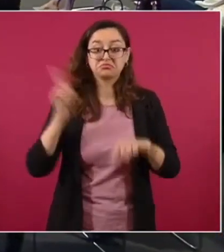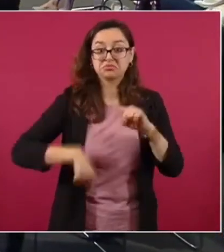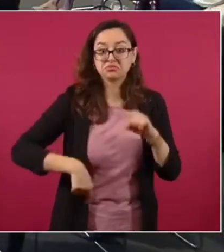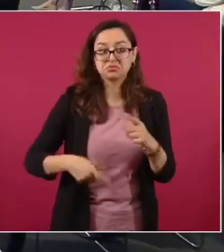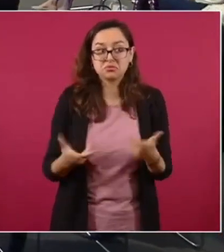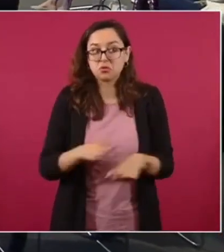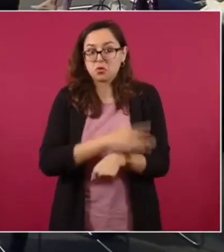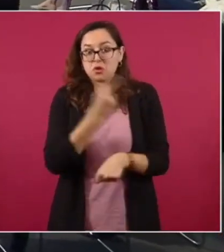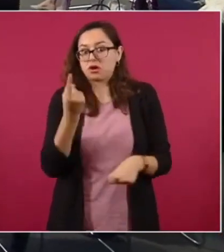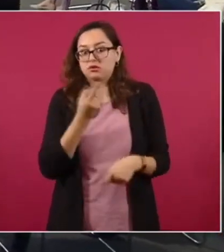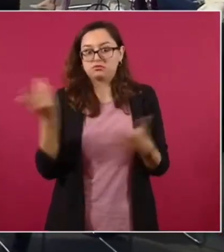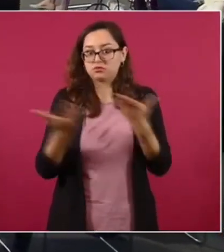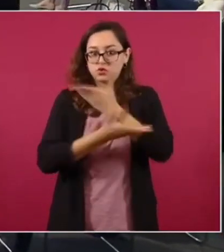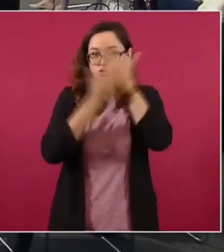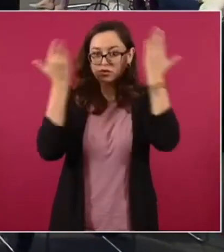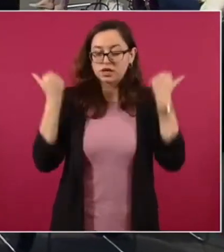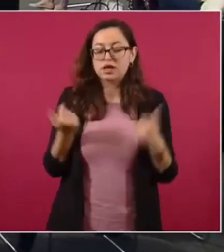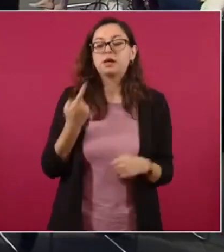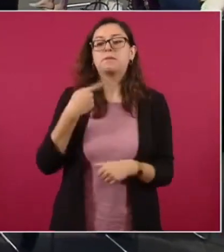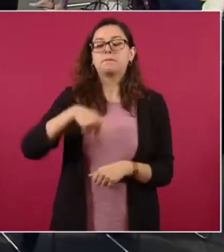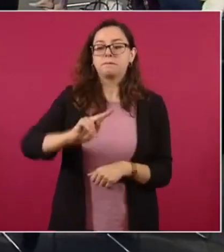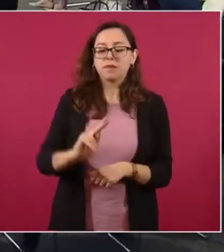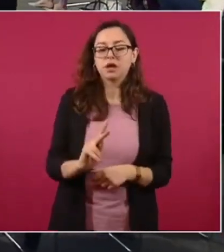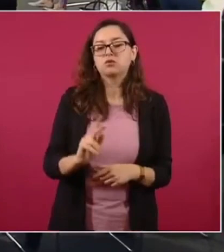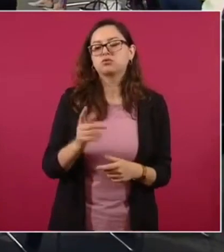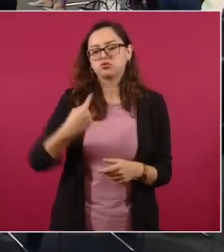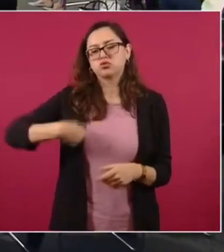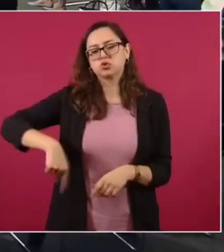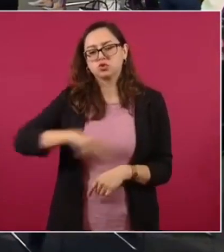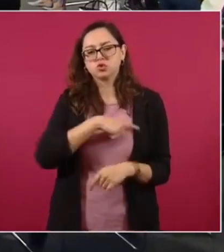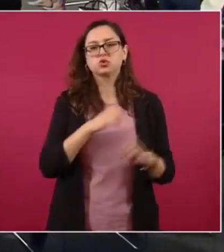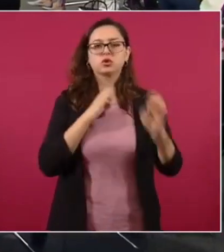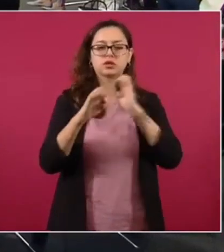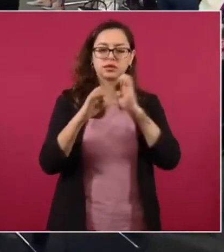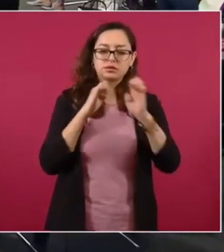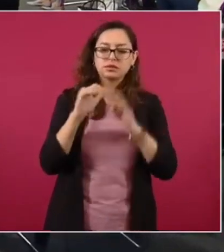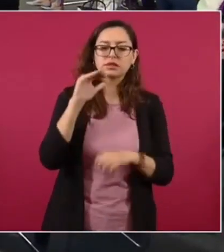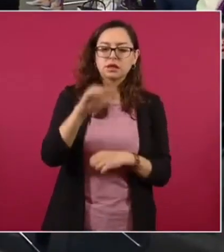pero cuando fue entre entrevista y le preguntamos sobre este comunicado conjunto